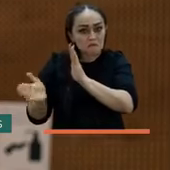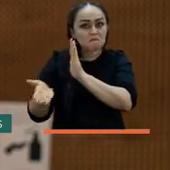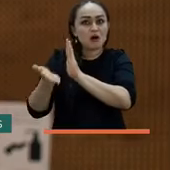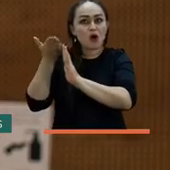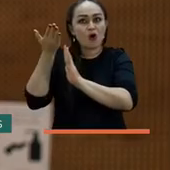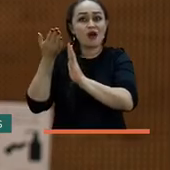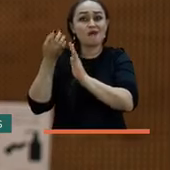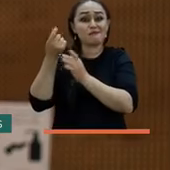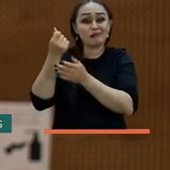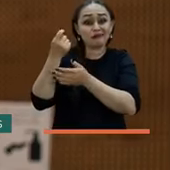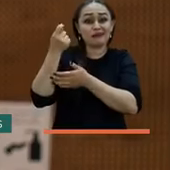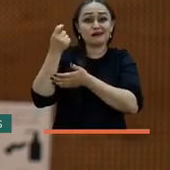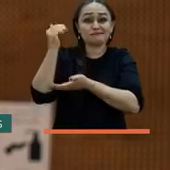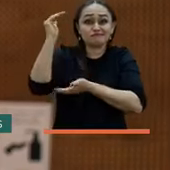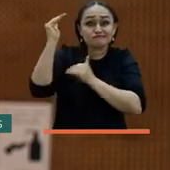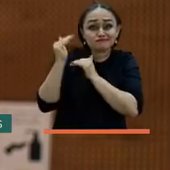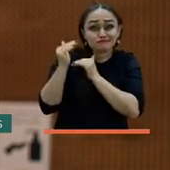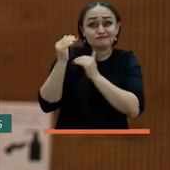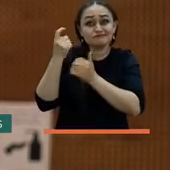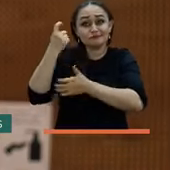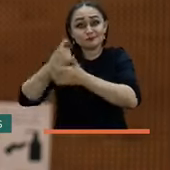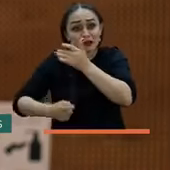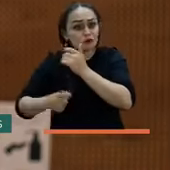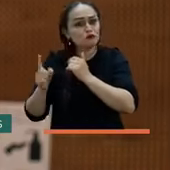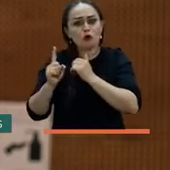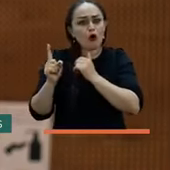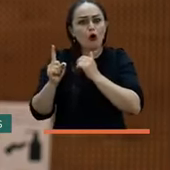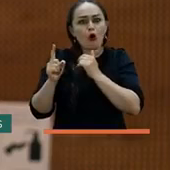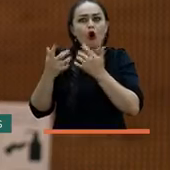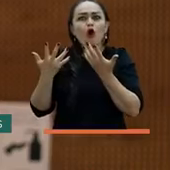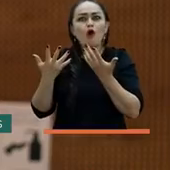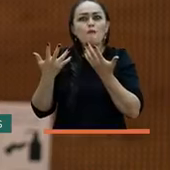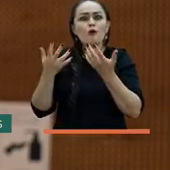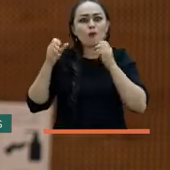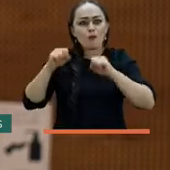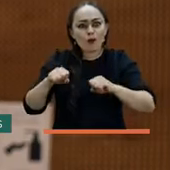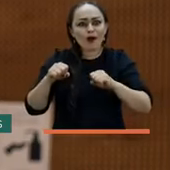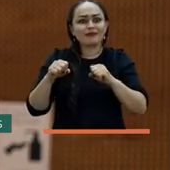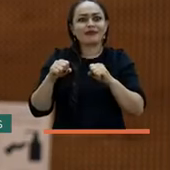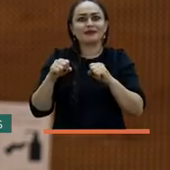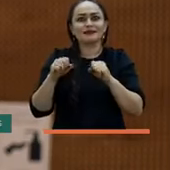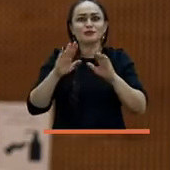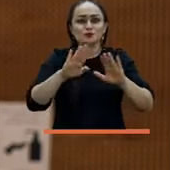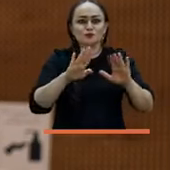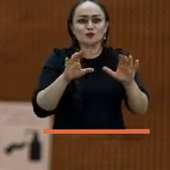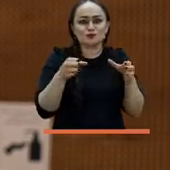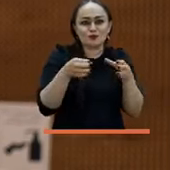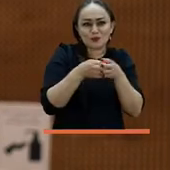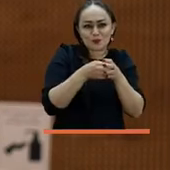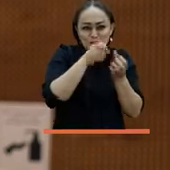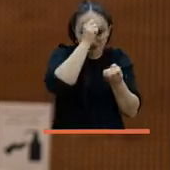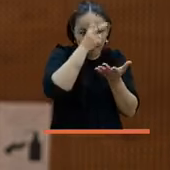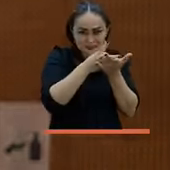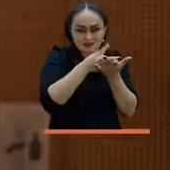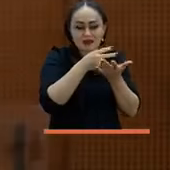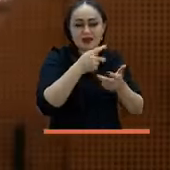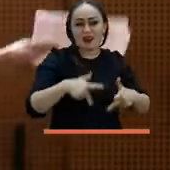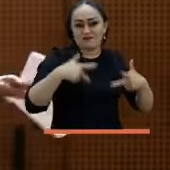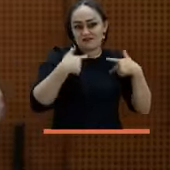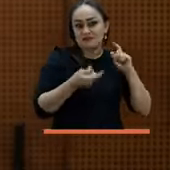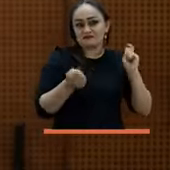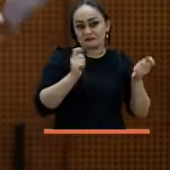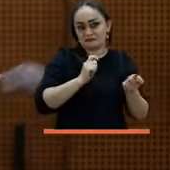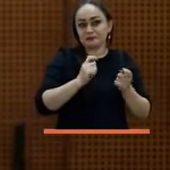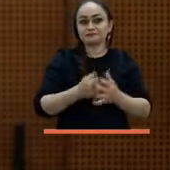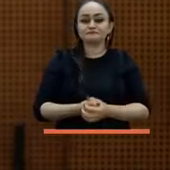en esa posibilidad de cambiarle la vida a una población diverso perfecto muchas gracias al eso y ampliando